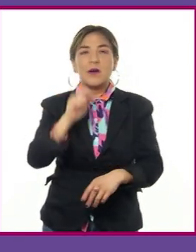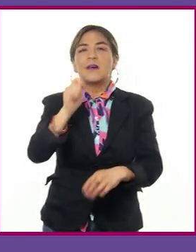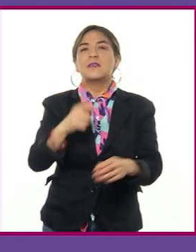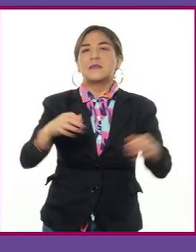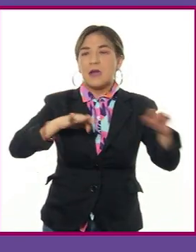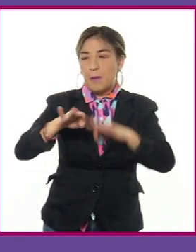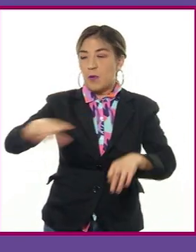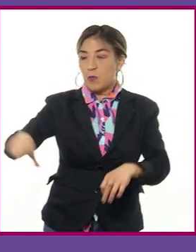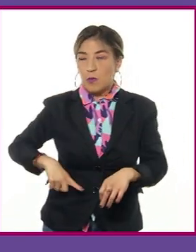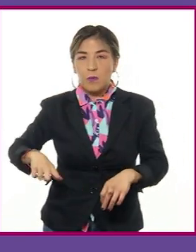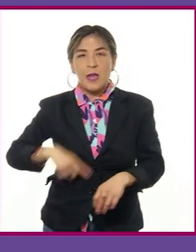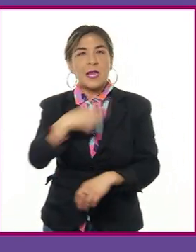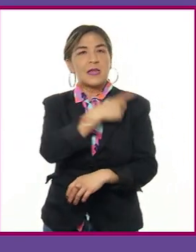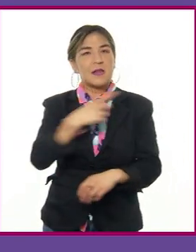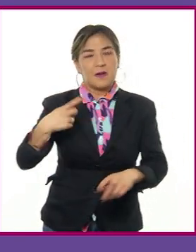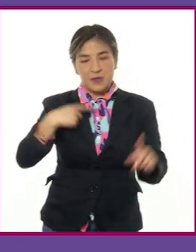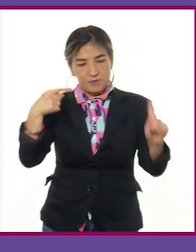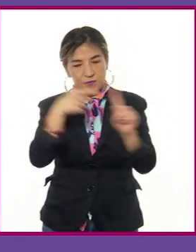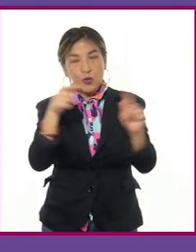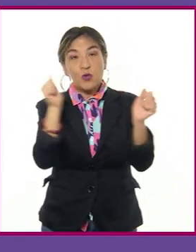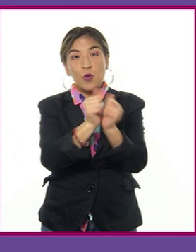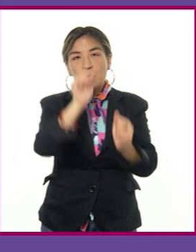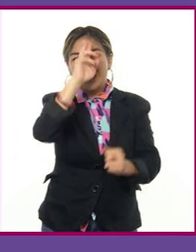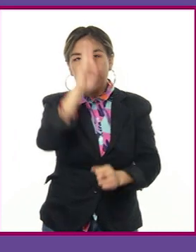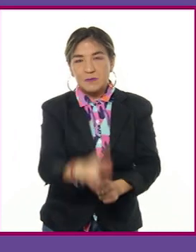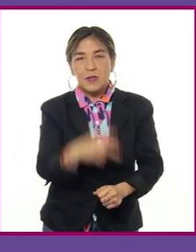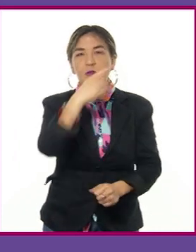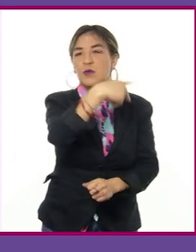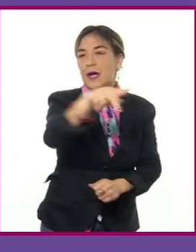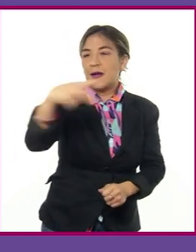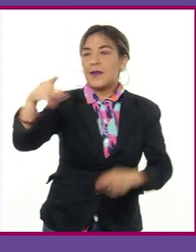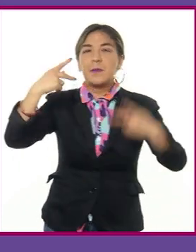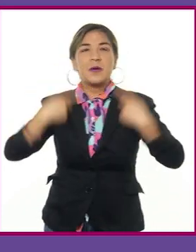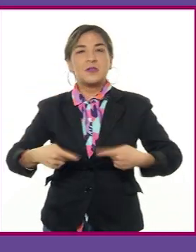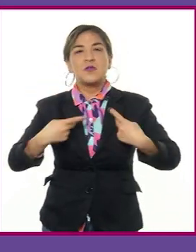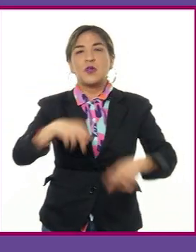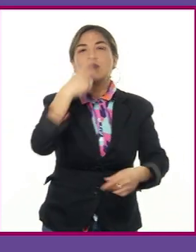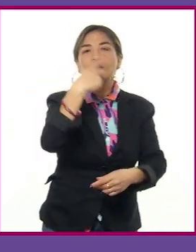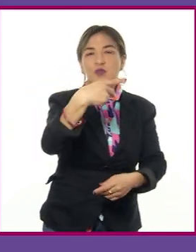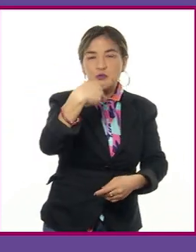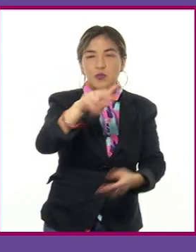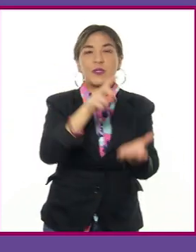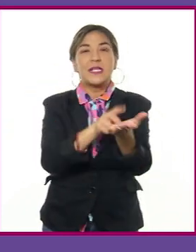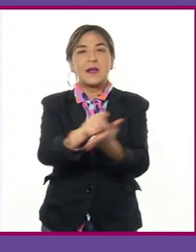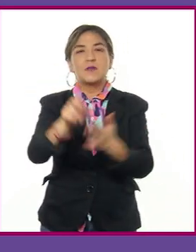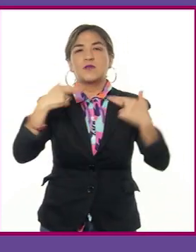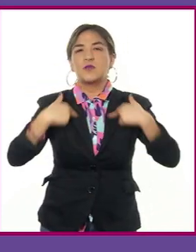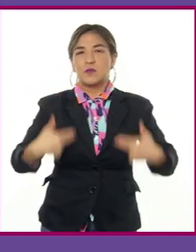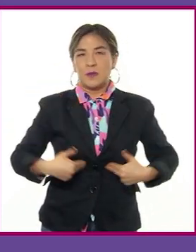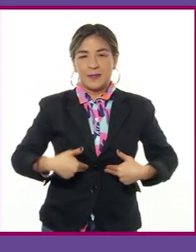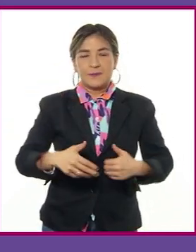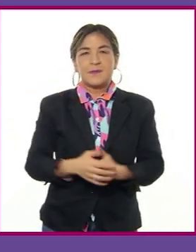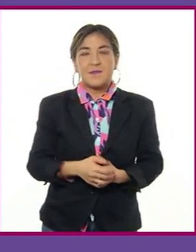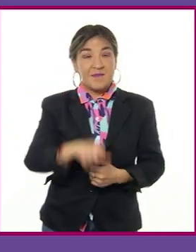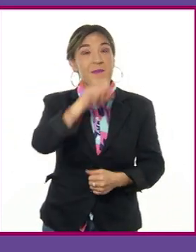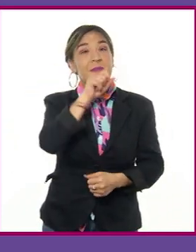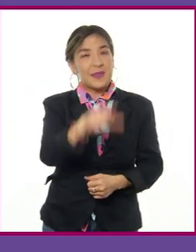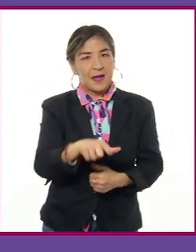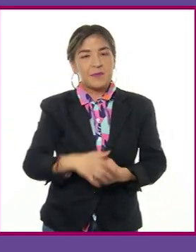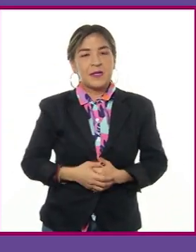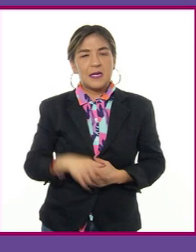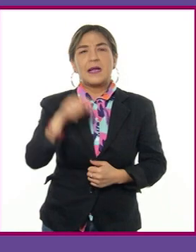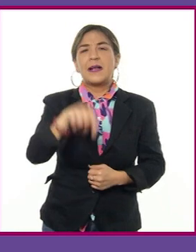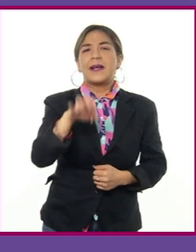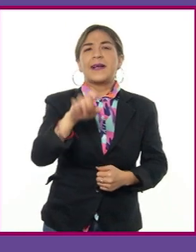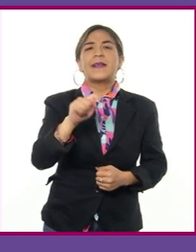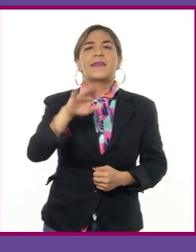servidores públicos sean en el marco del respeto a la dignidad y los derechos humanos de la ciudadanía. Sin embargo, la